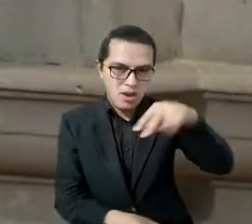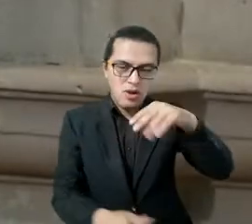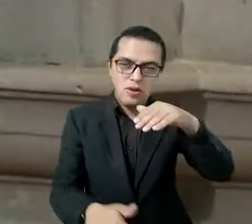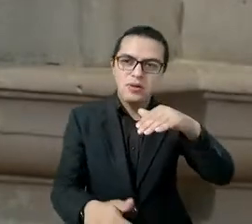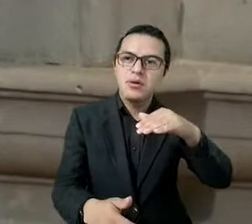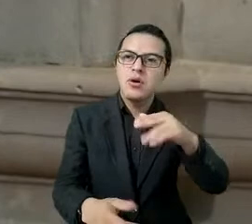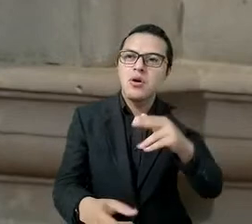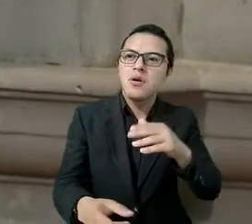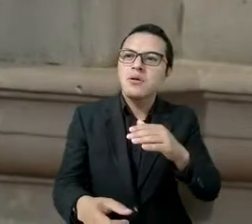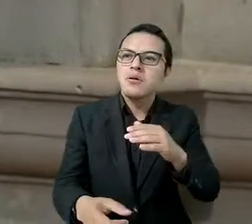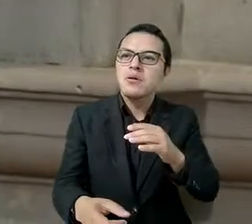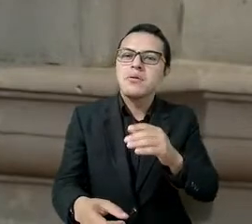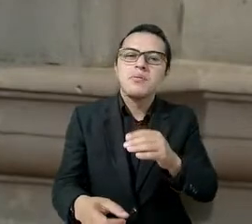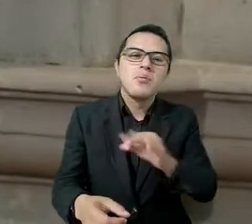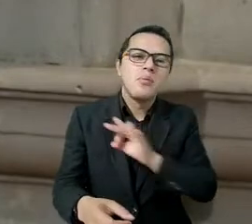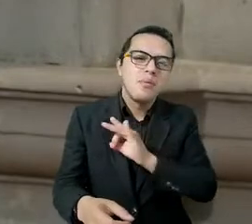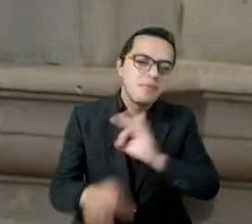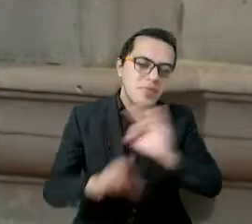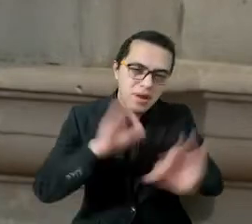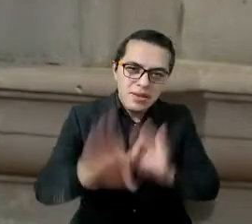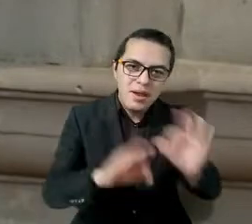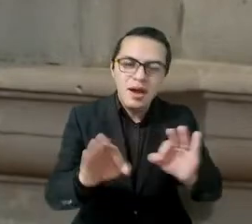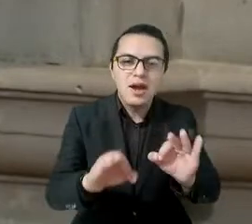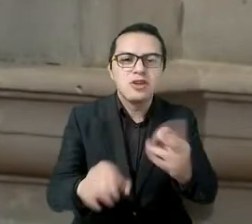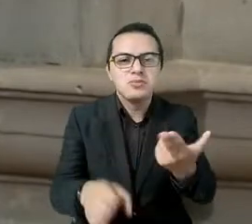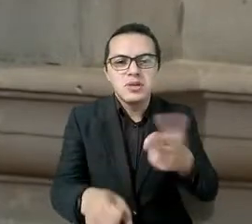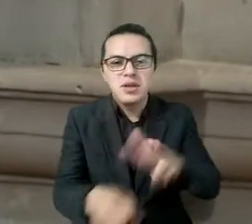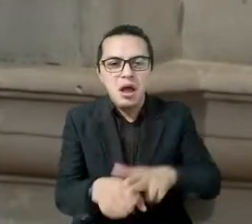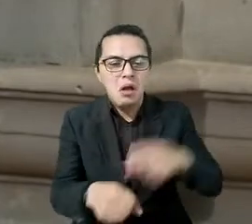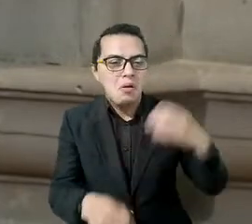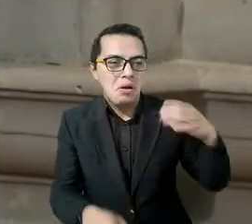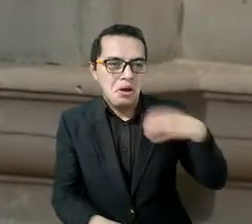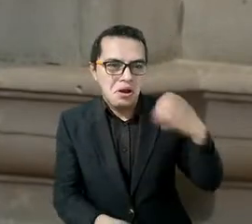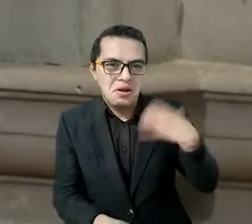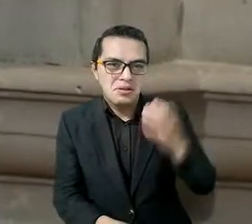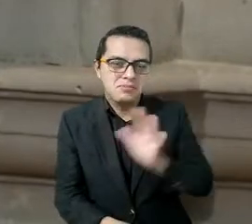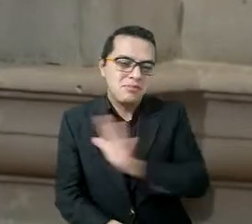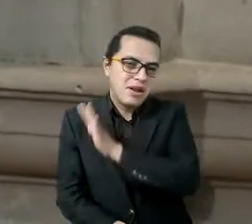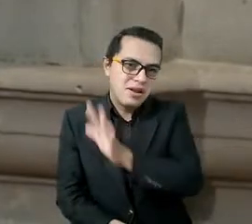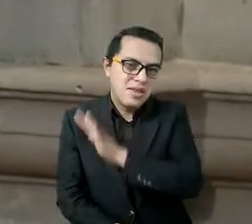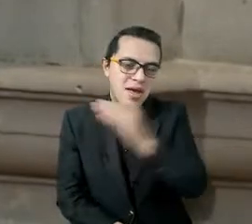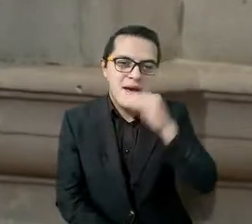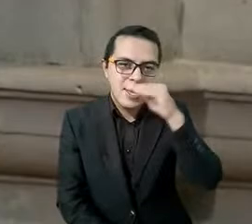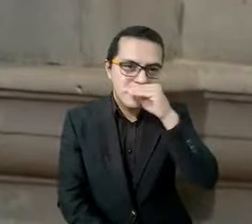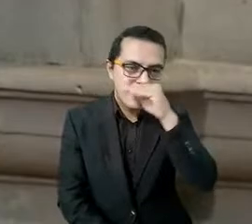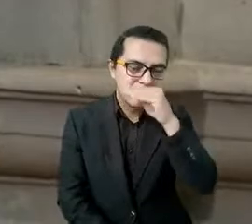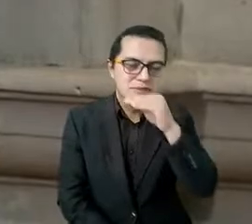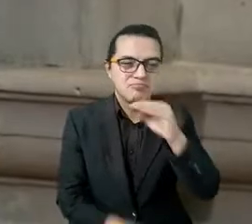integral de calidad, gratuito y adecuado. Muchas gracias por su atención.